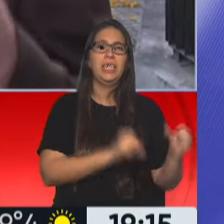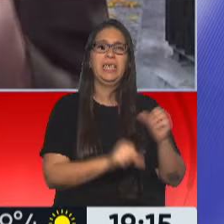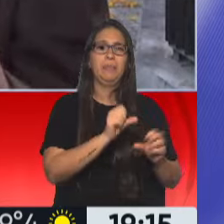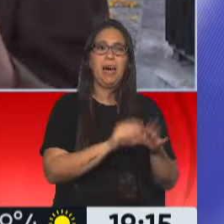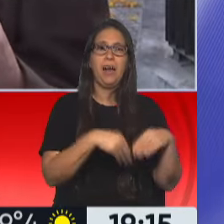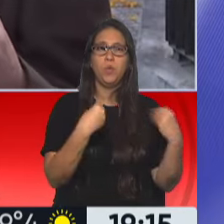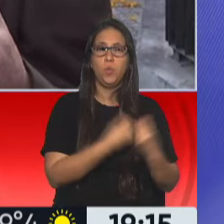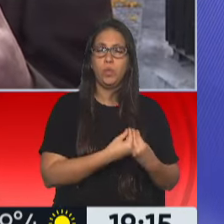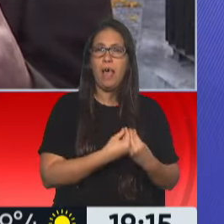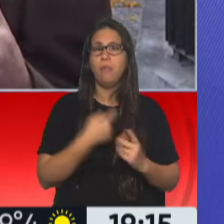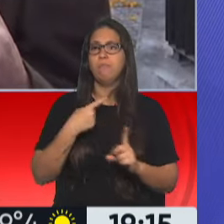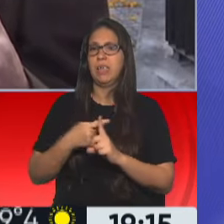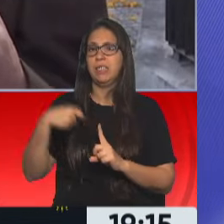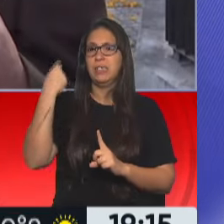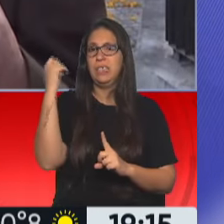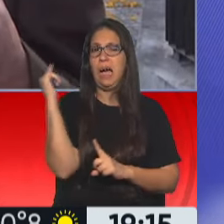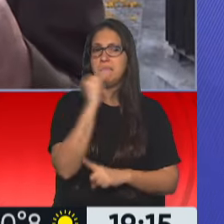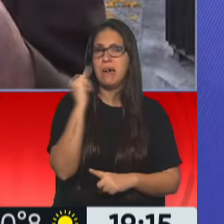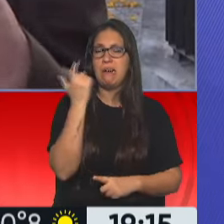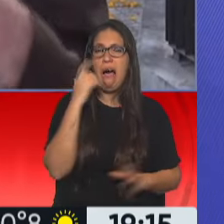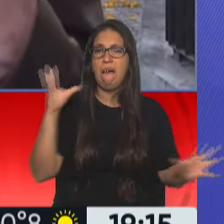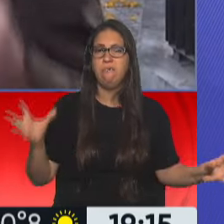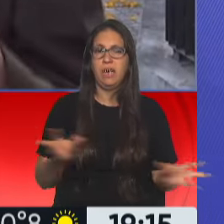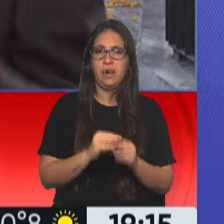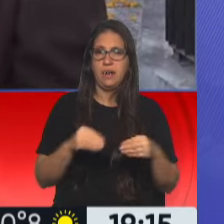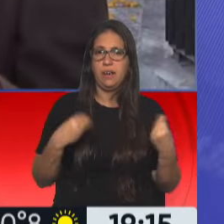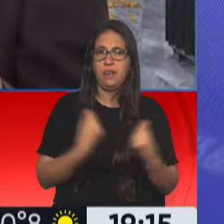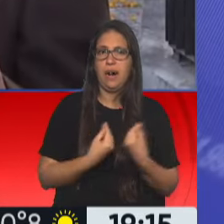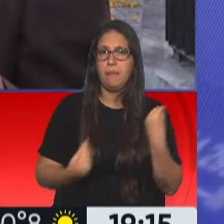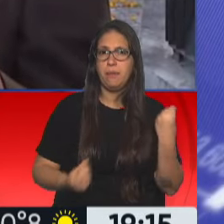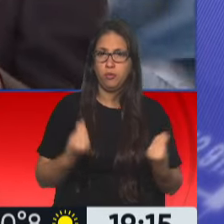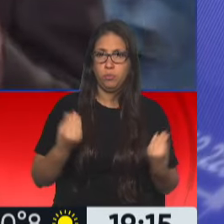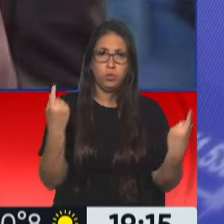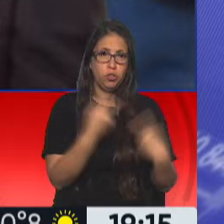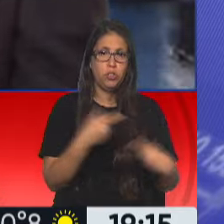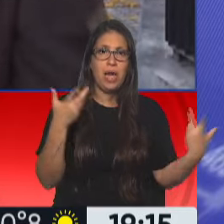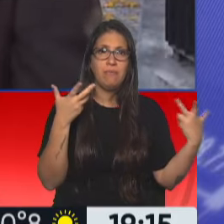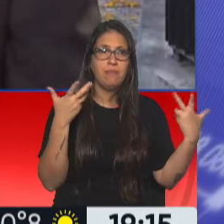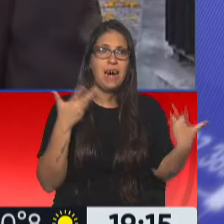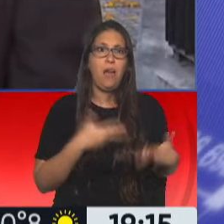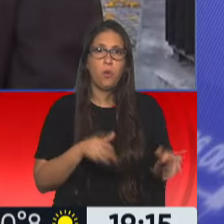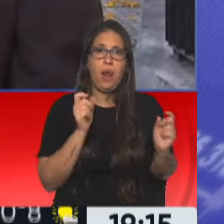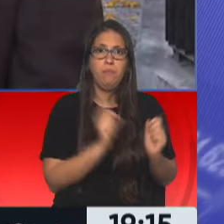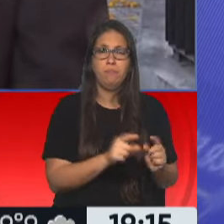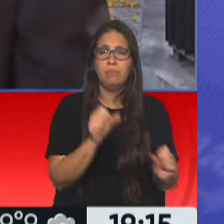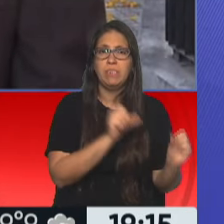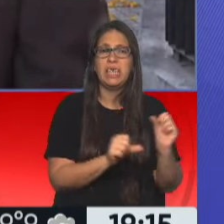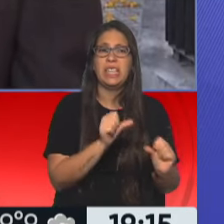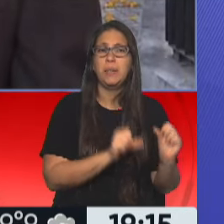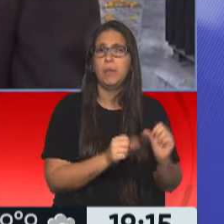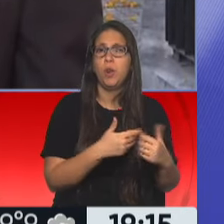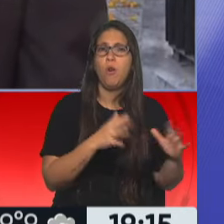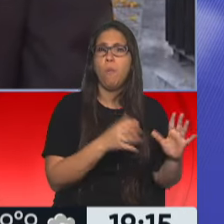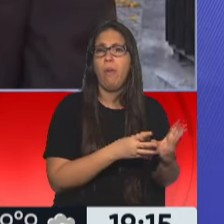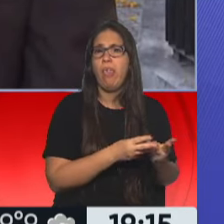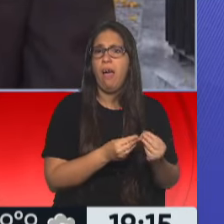de la obtención de la presencia de la naturaleza de algún compuesto químico que pueda demostrar esto,